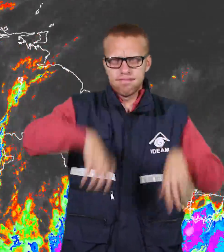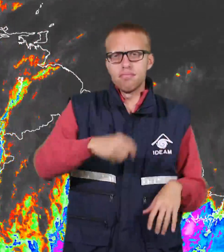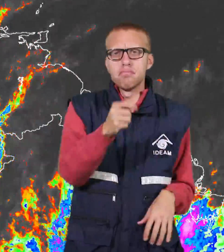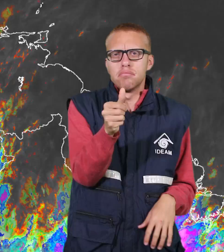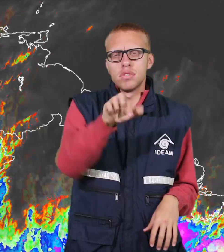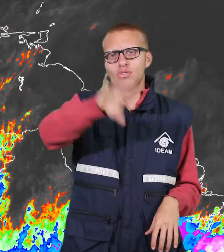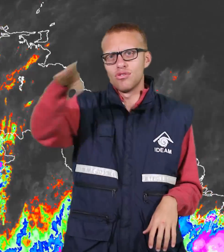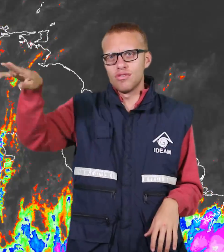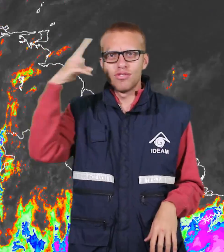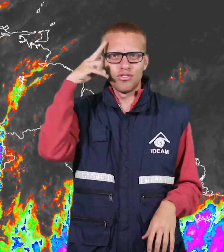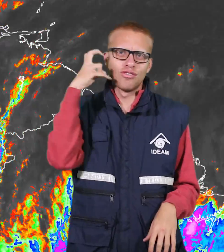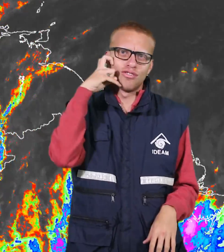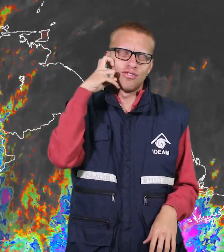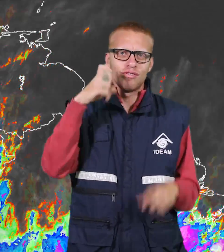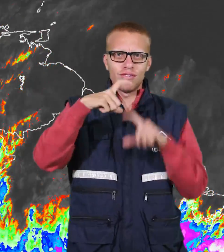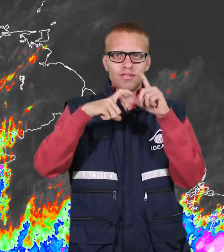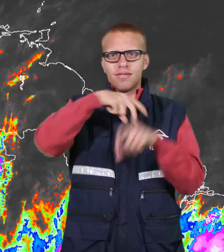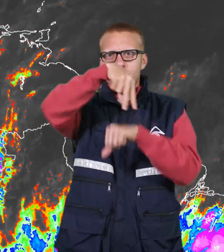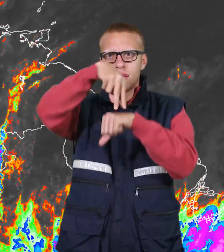Antioquia, Chocó, Cauca y Nari.